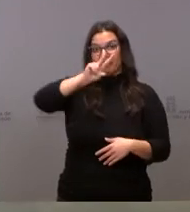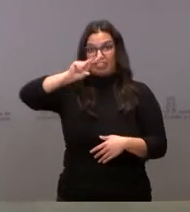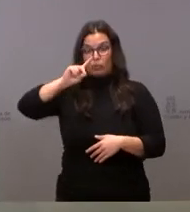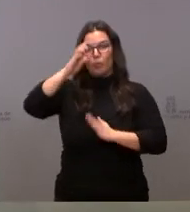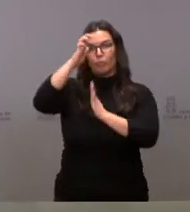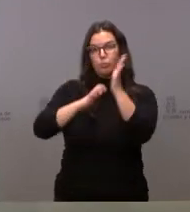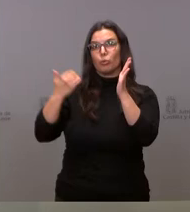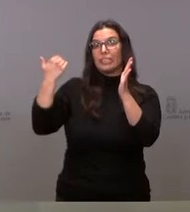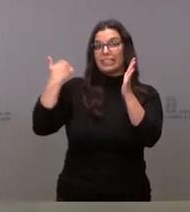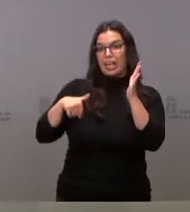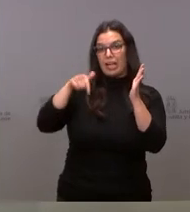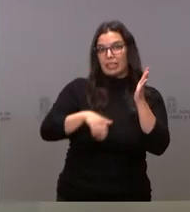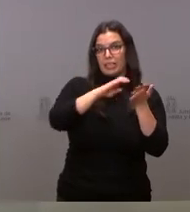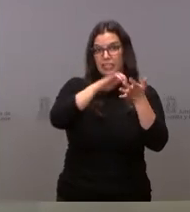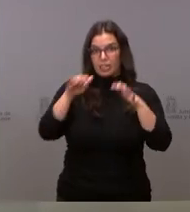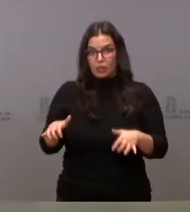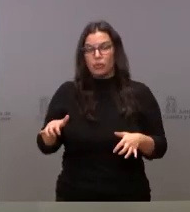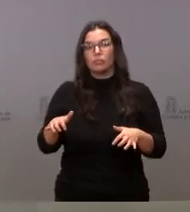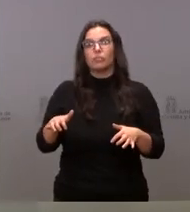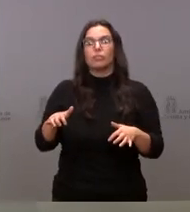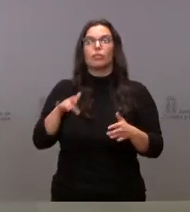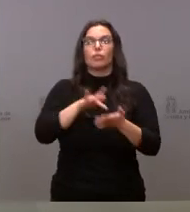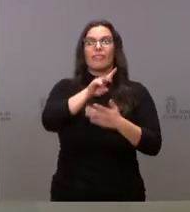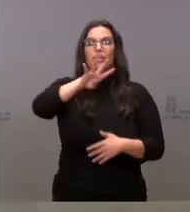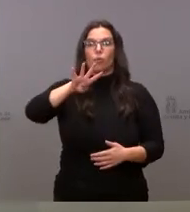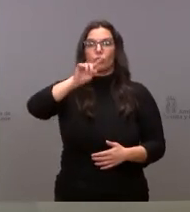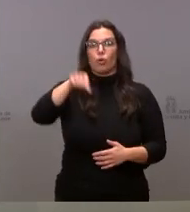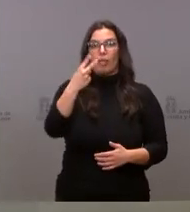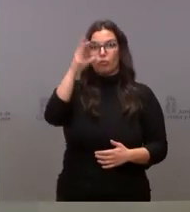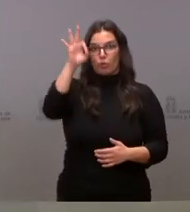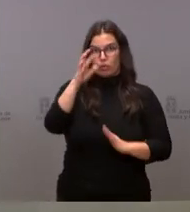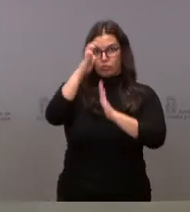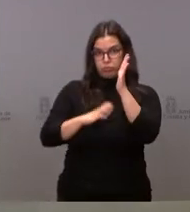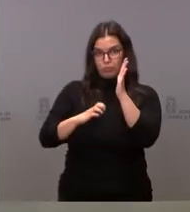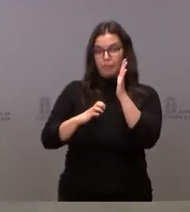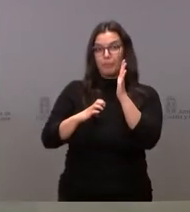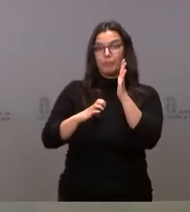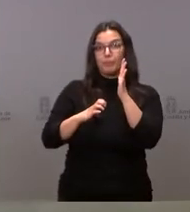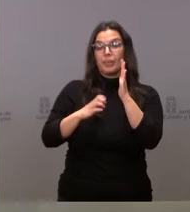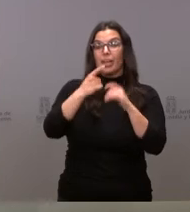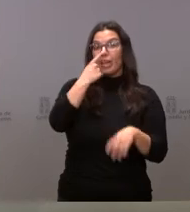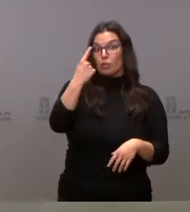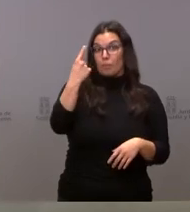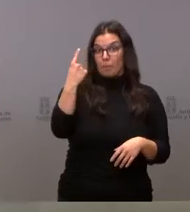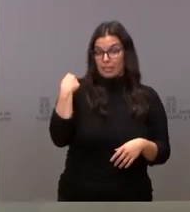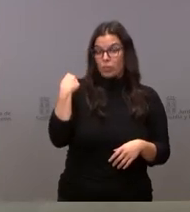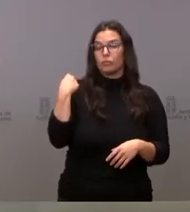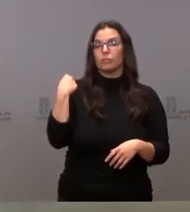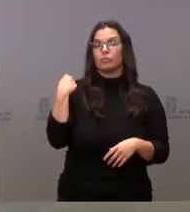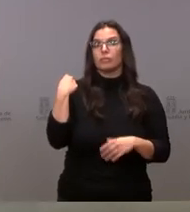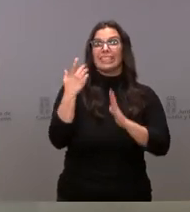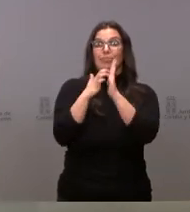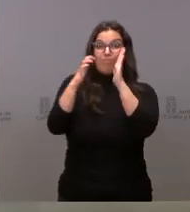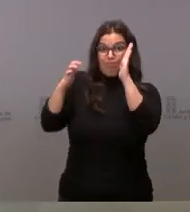las tasas académicas en castilla y león' había alcanzado el 24 2% en el año pasado hicimos una